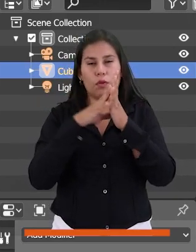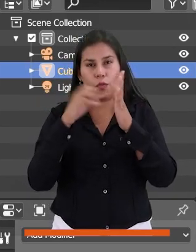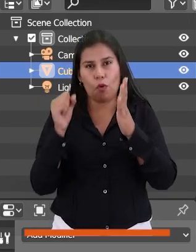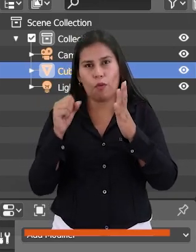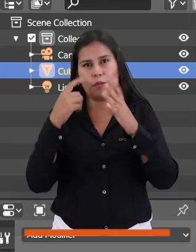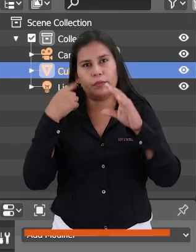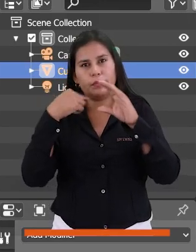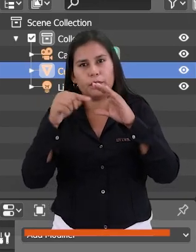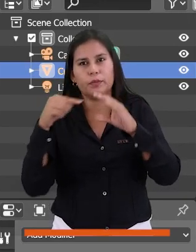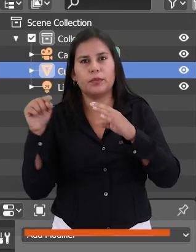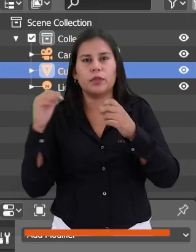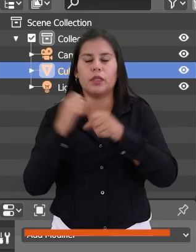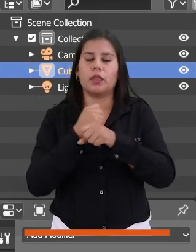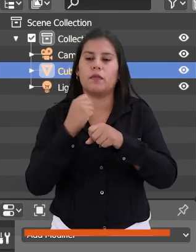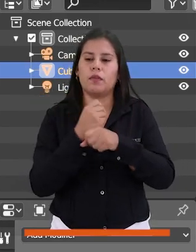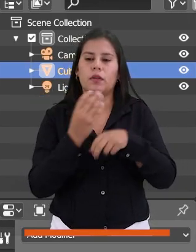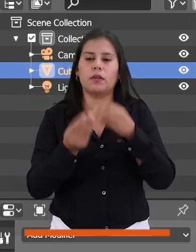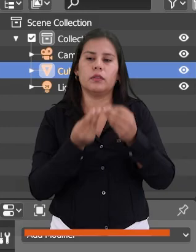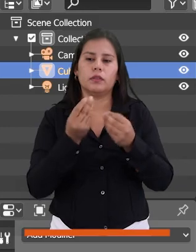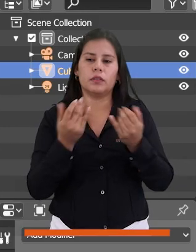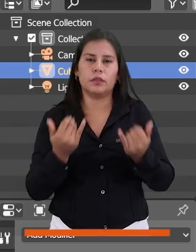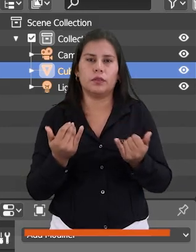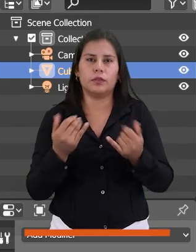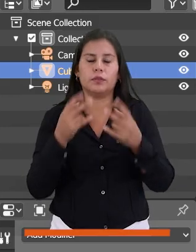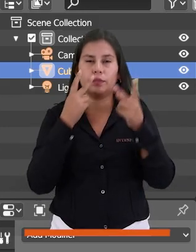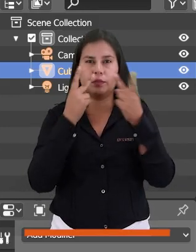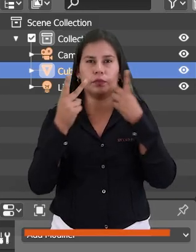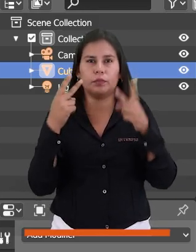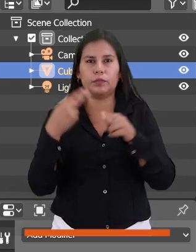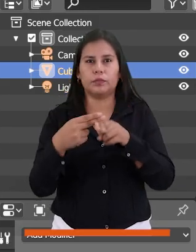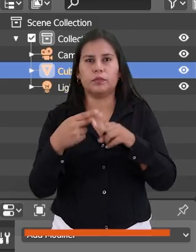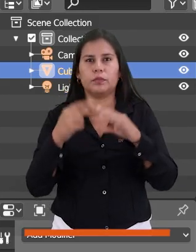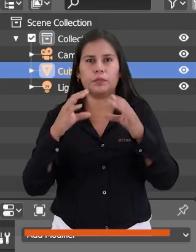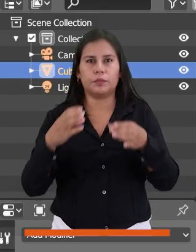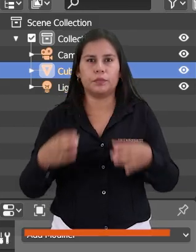de pantalla y muéstrenos lo que llevan hasta el momento. Nos